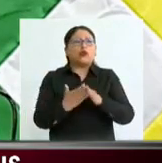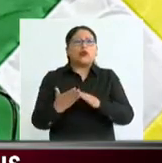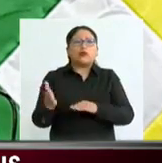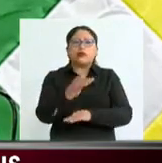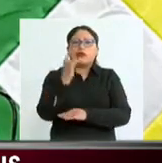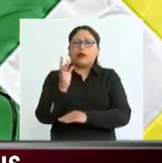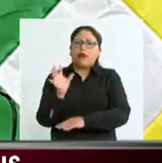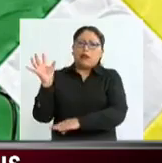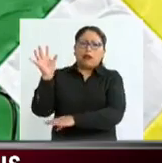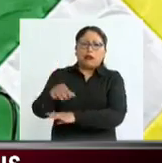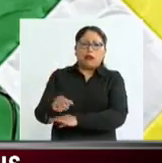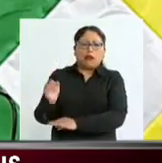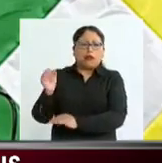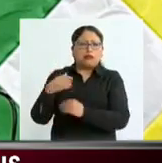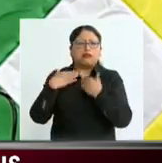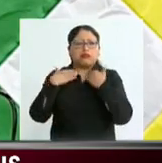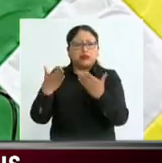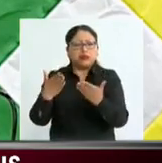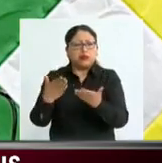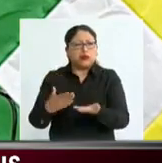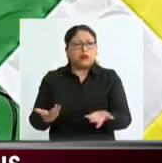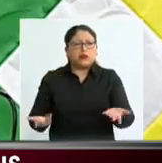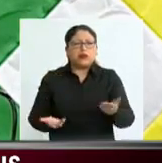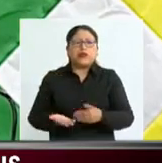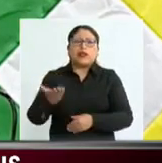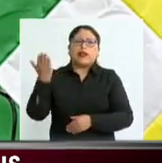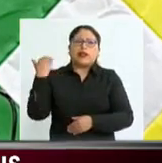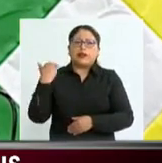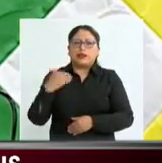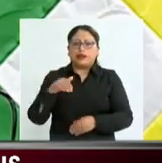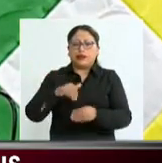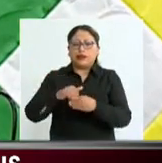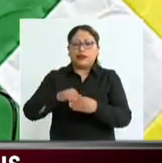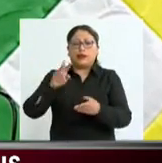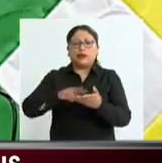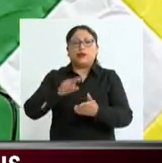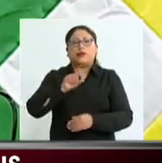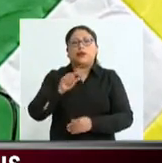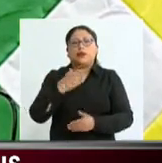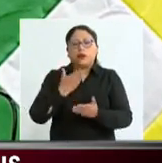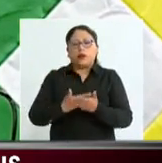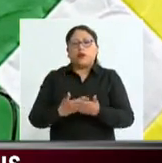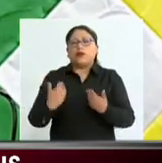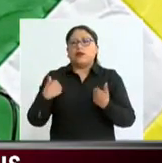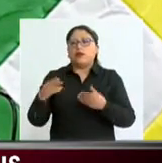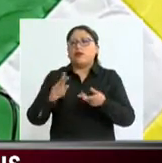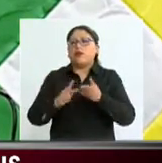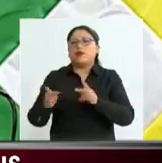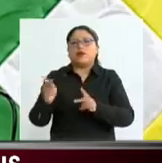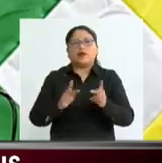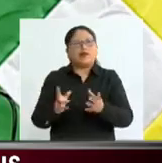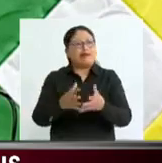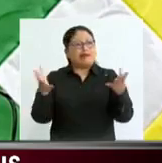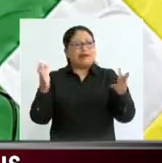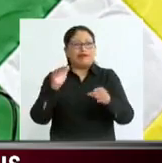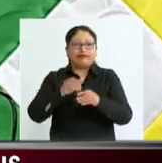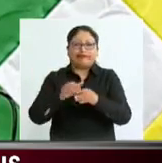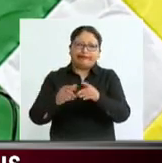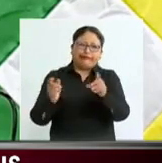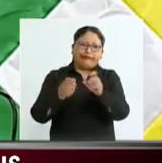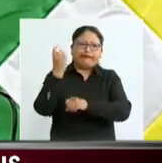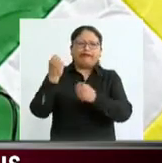boliviano que se expresó en las urnas el 18 de octubre de 2020. Por lo tanto, usted no solamente es